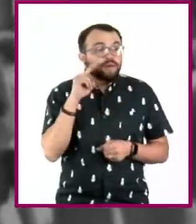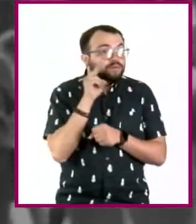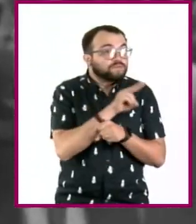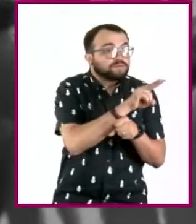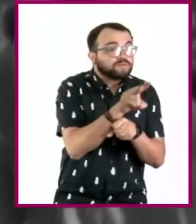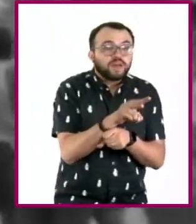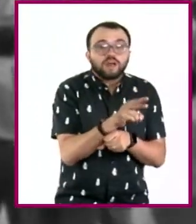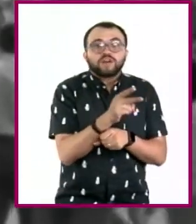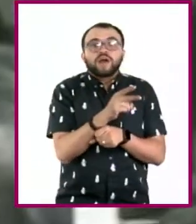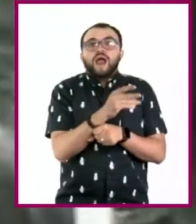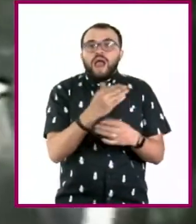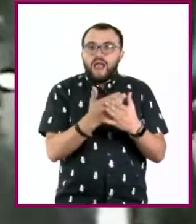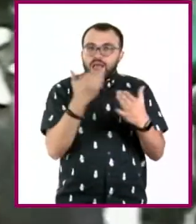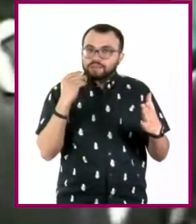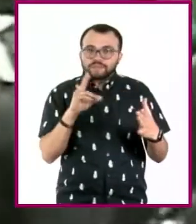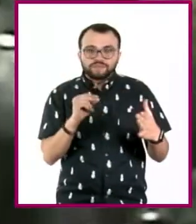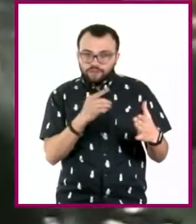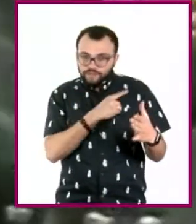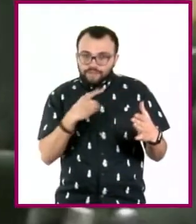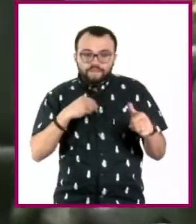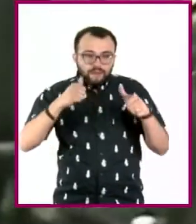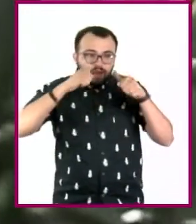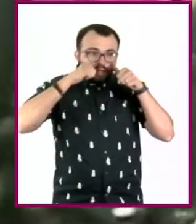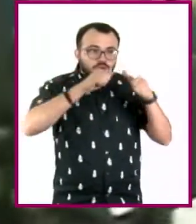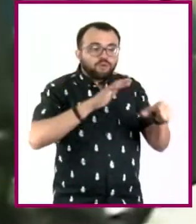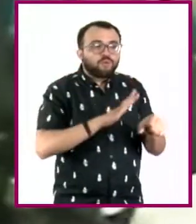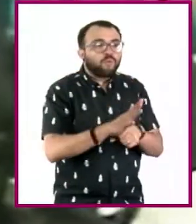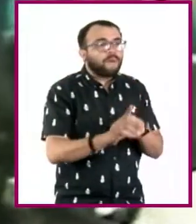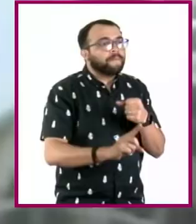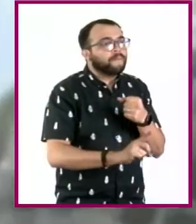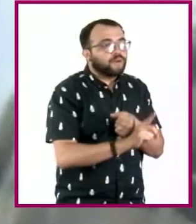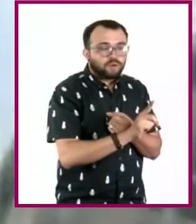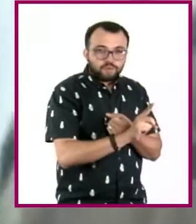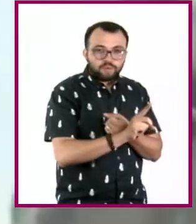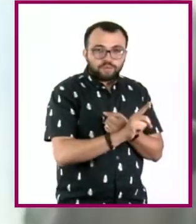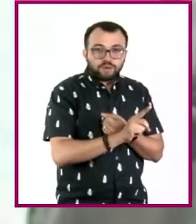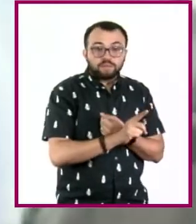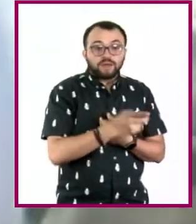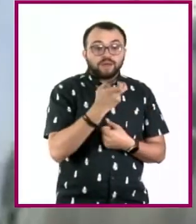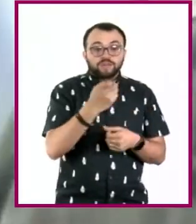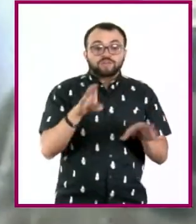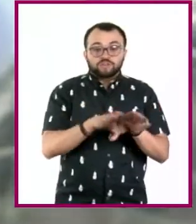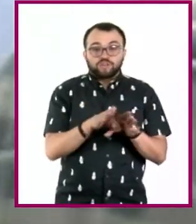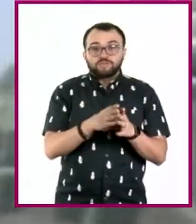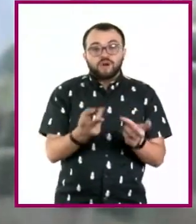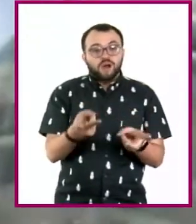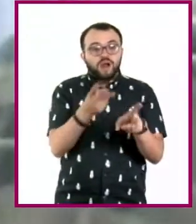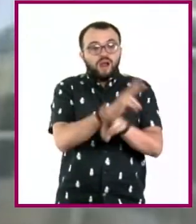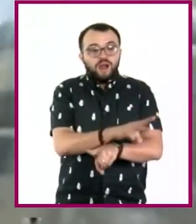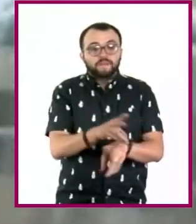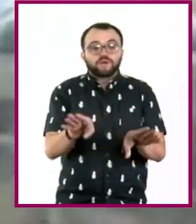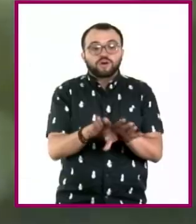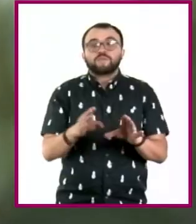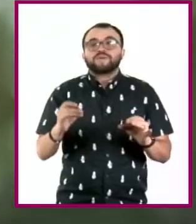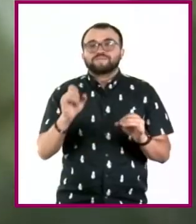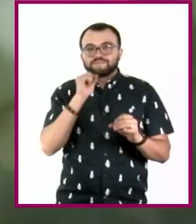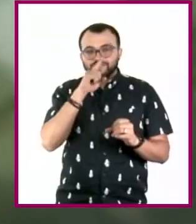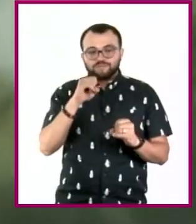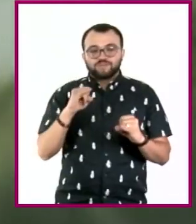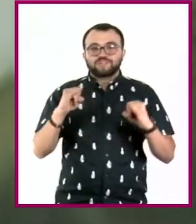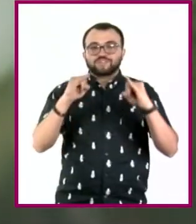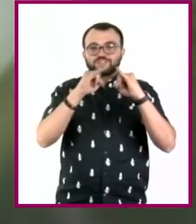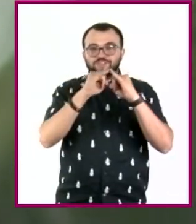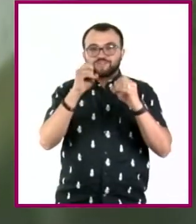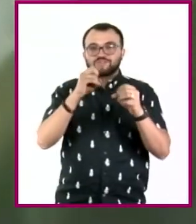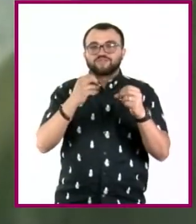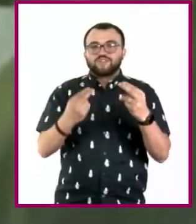sus problemáticas. Parte de esas políticas, según la nota, fue la reconceptualización de instituciones como el Instituto Nacional de la